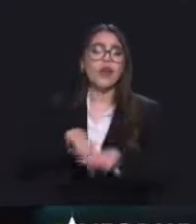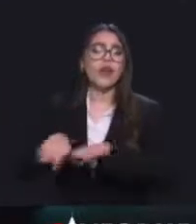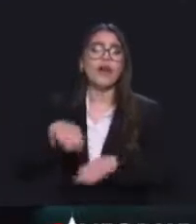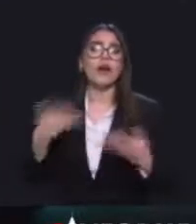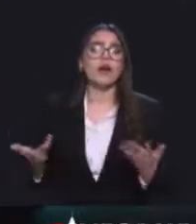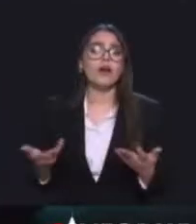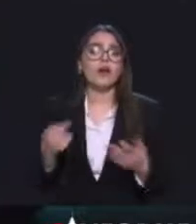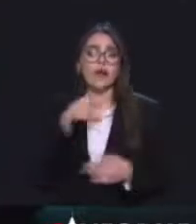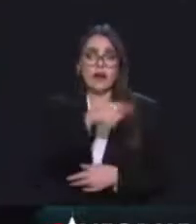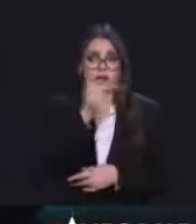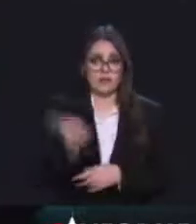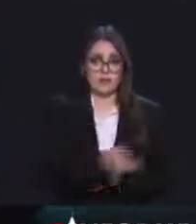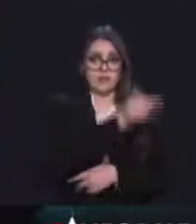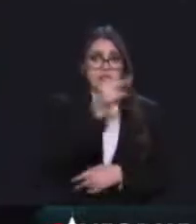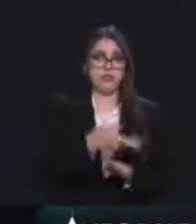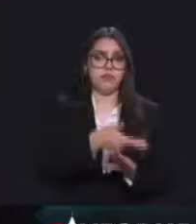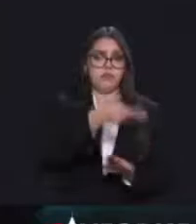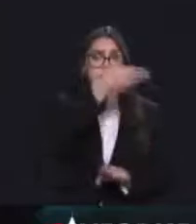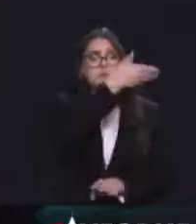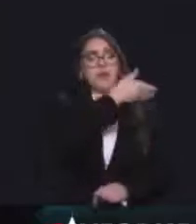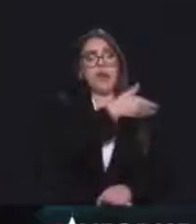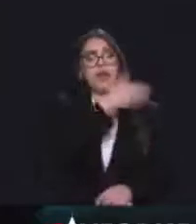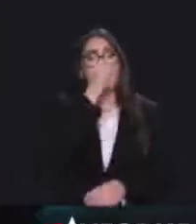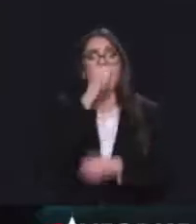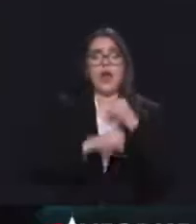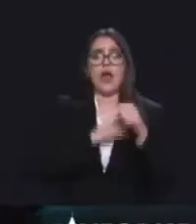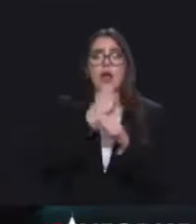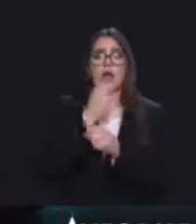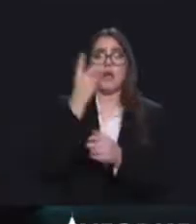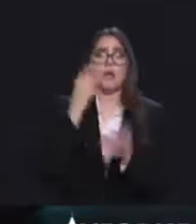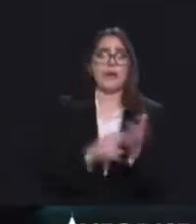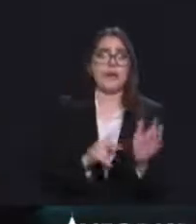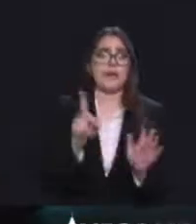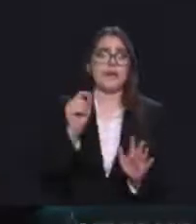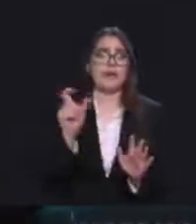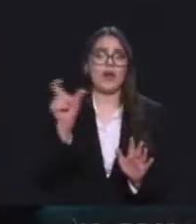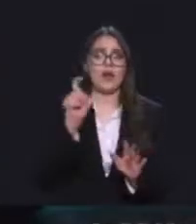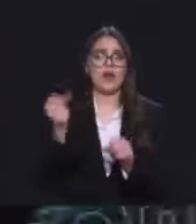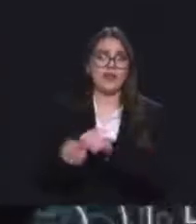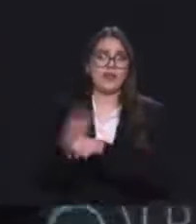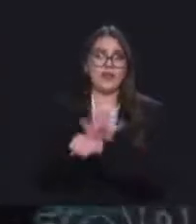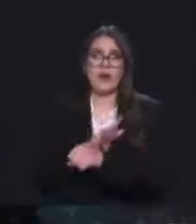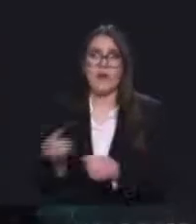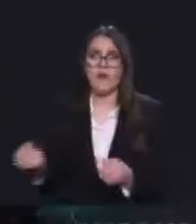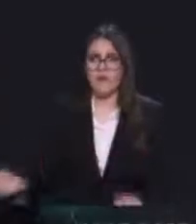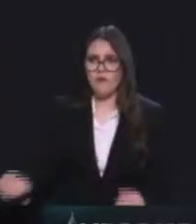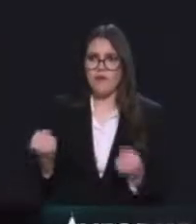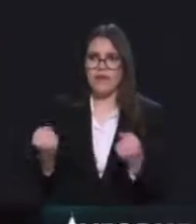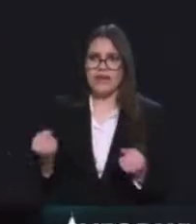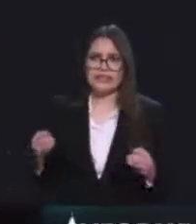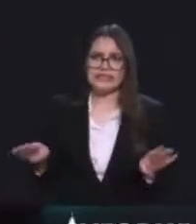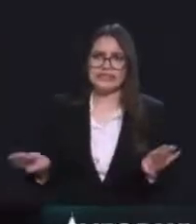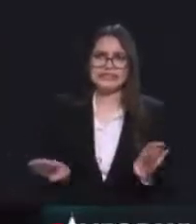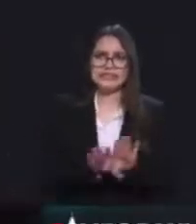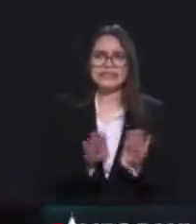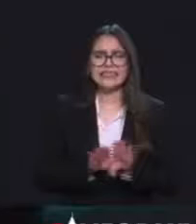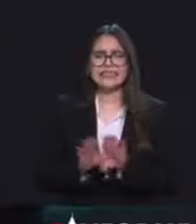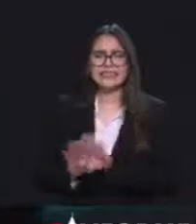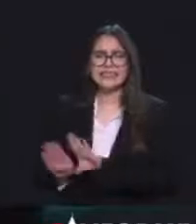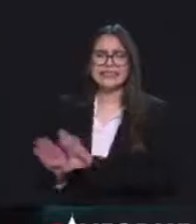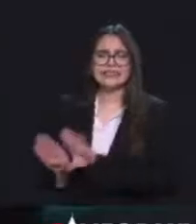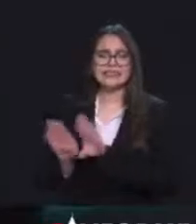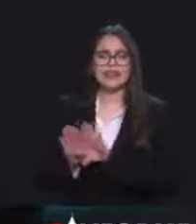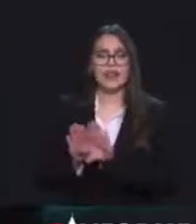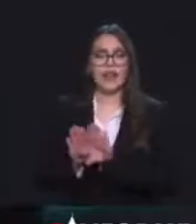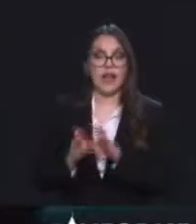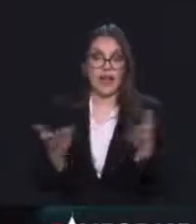se levantó en el segundo semestre de 2020, ¿no? Cuando la pandemia todavía estaba más fuerte y no se habían reabierto mucho las actividades económicas.